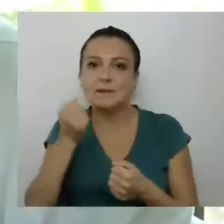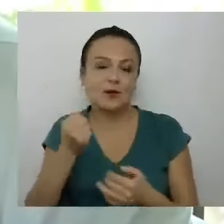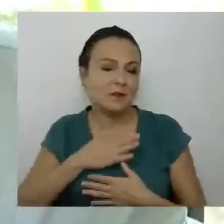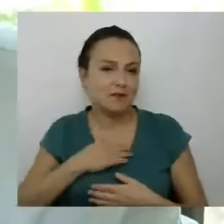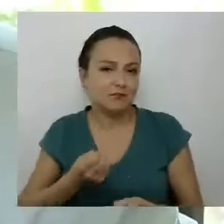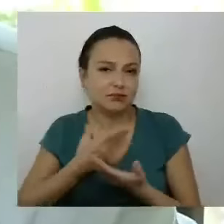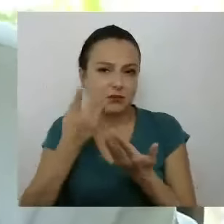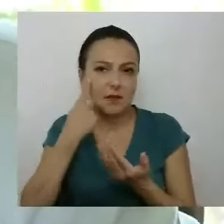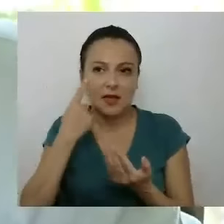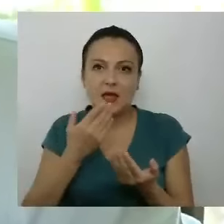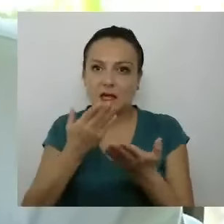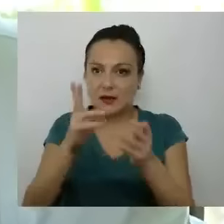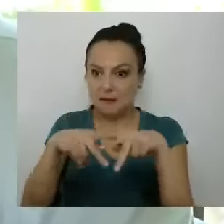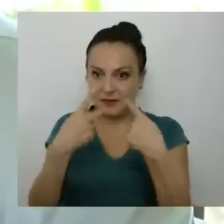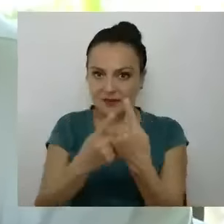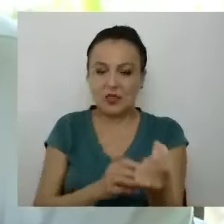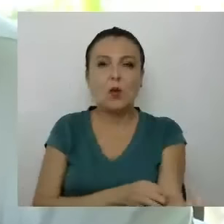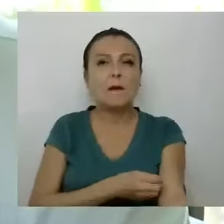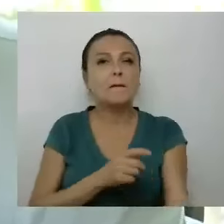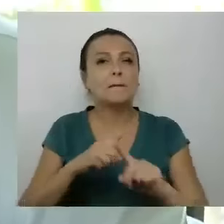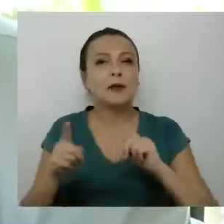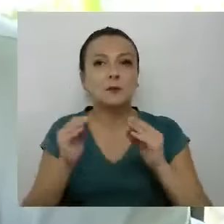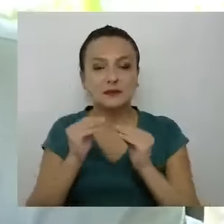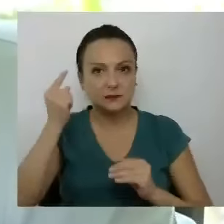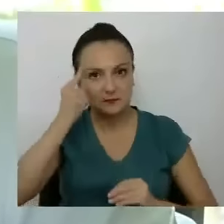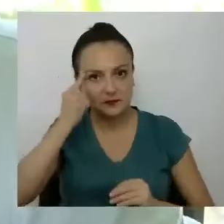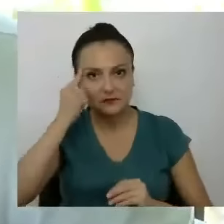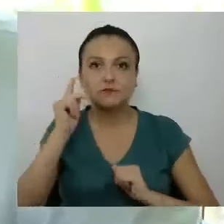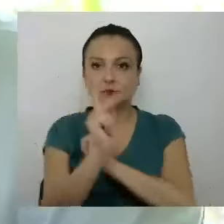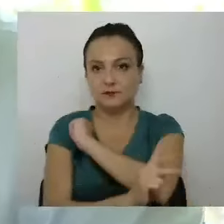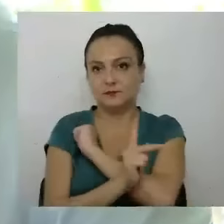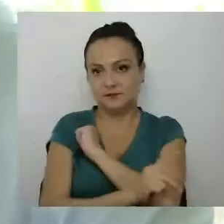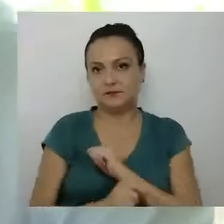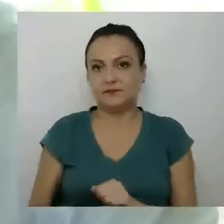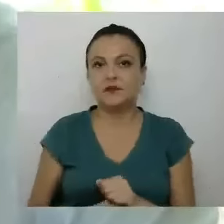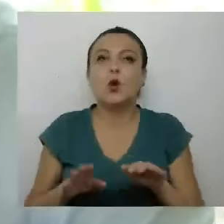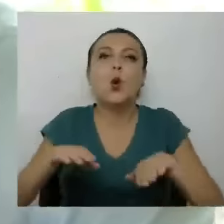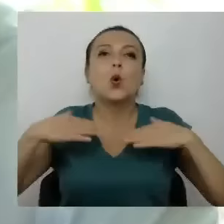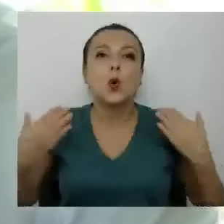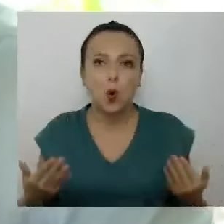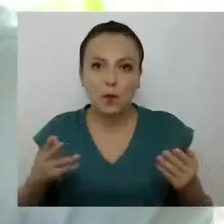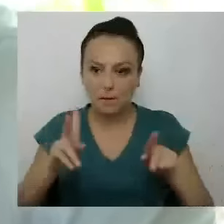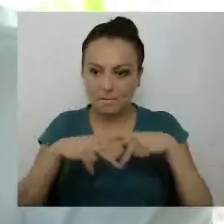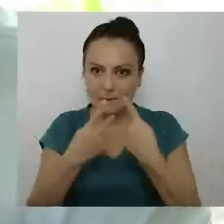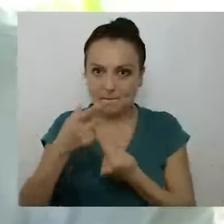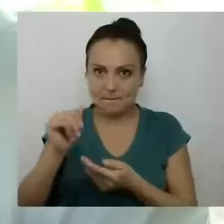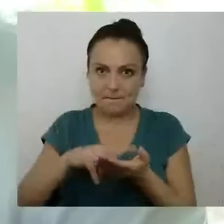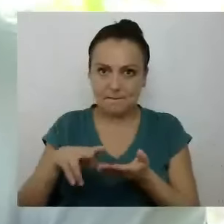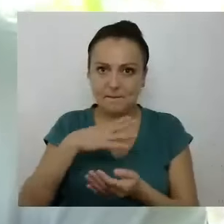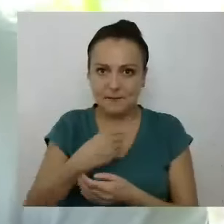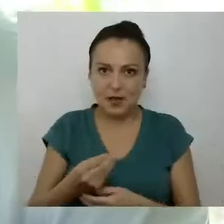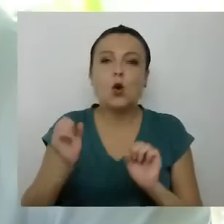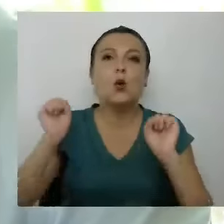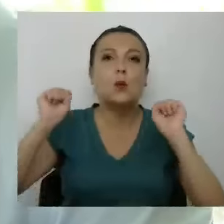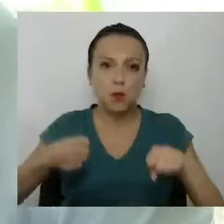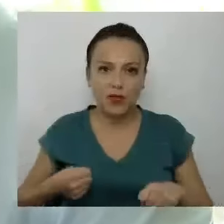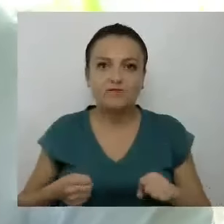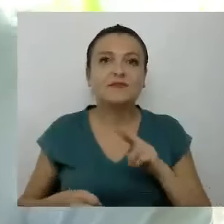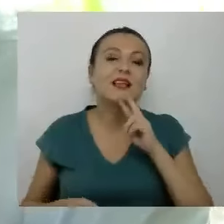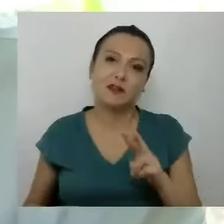para el partido, pero sobre todo pensando en el país, de cómo el Partido Liberación Nacional puede, de